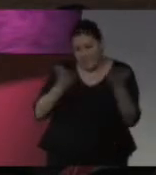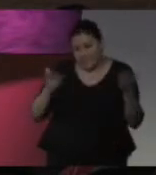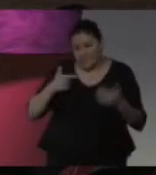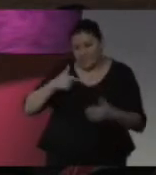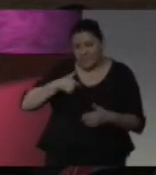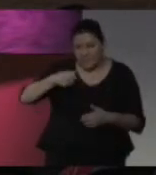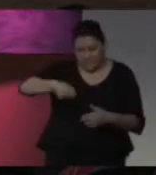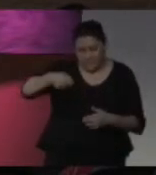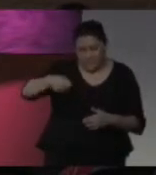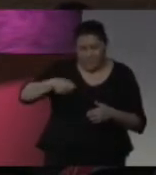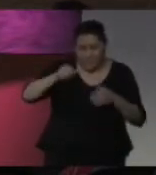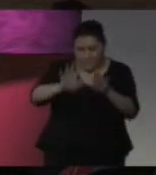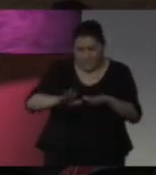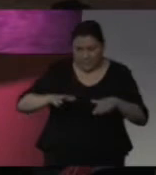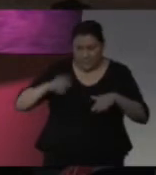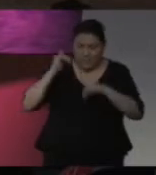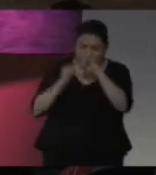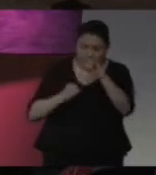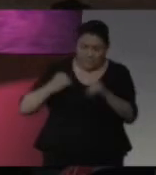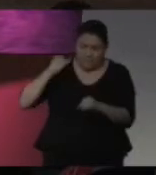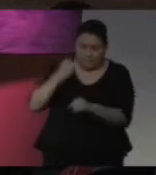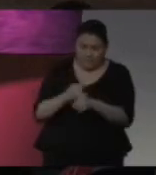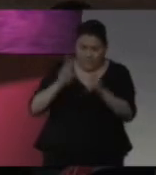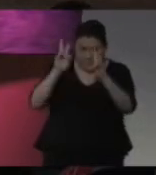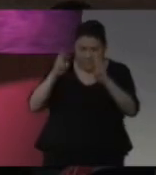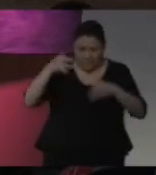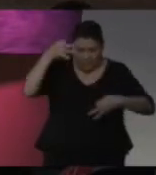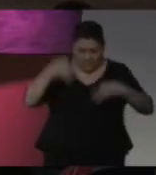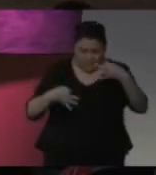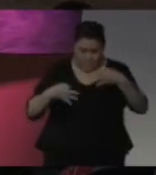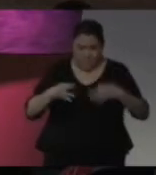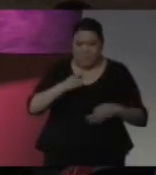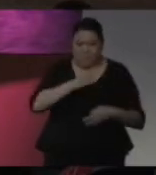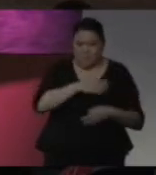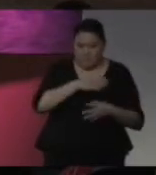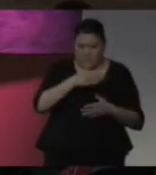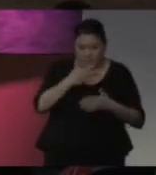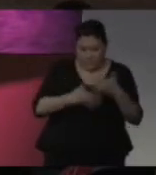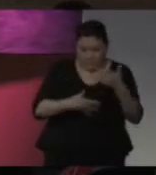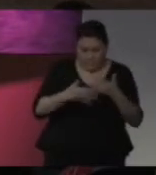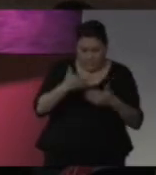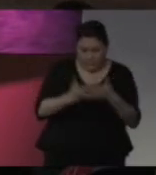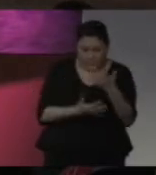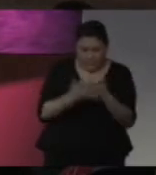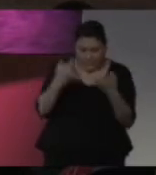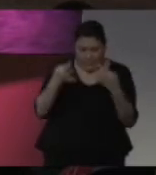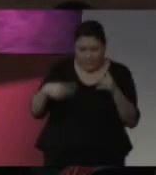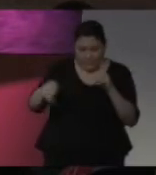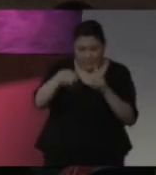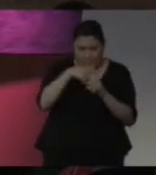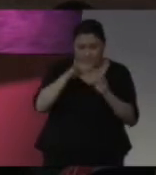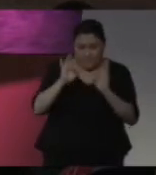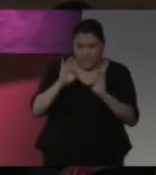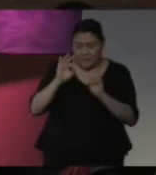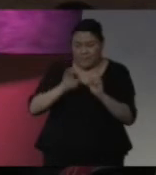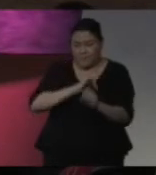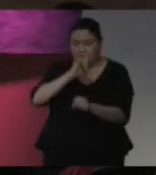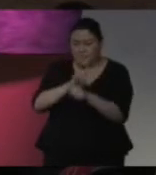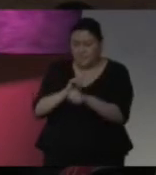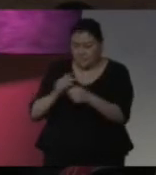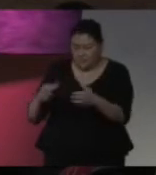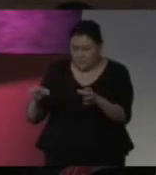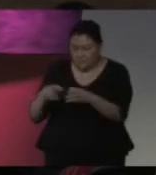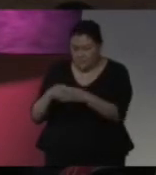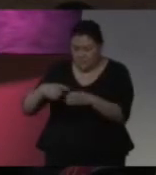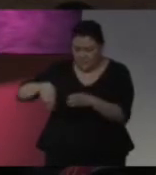a este Congreso Internacional de Buenas Prácticas en el Juzgar y especialmente al Laboratorio de las